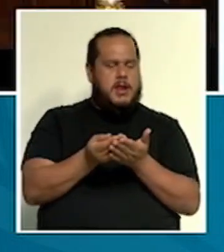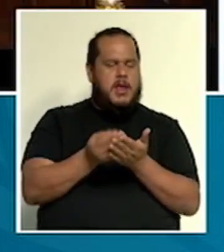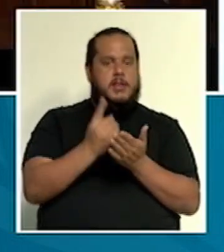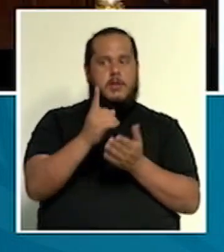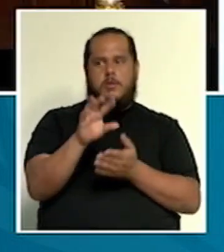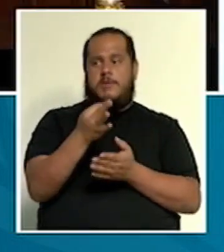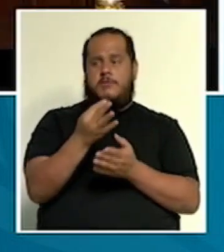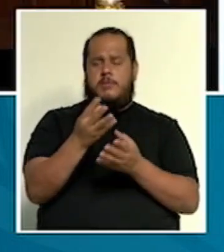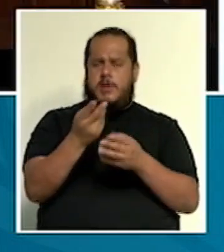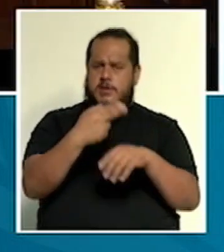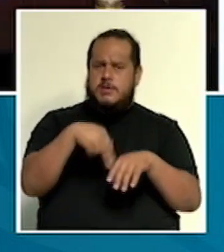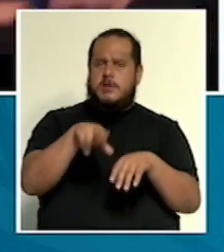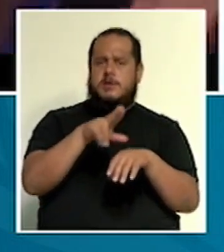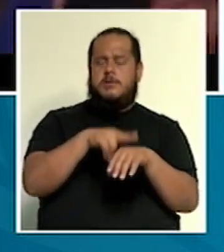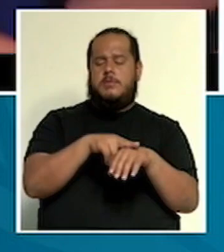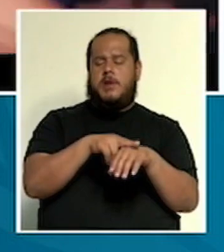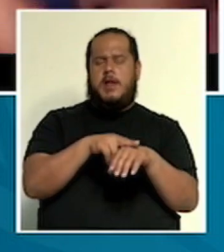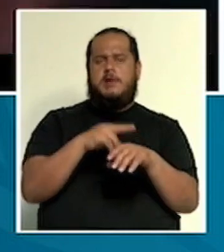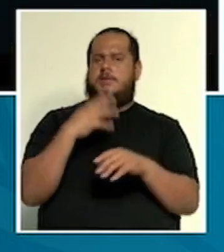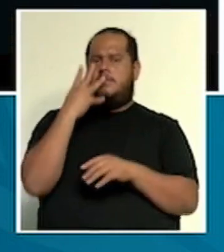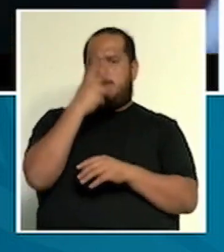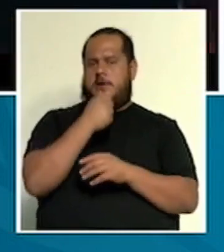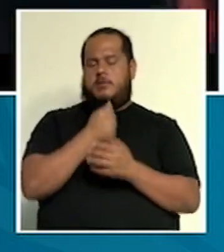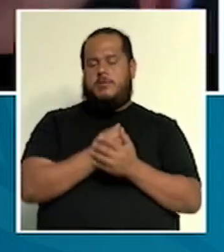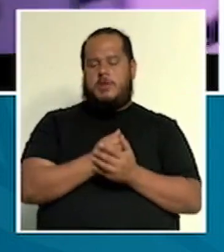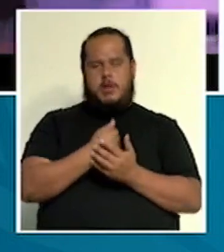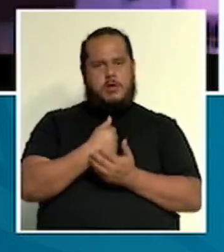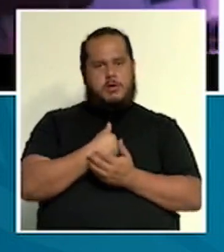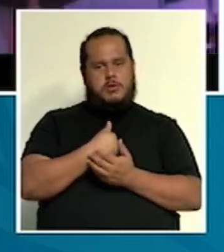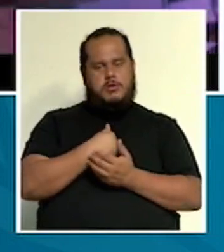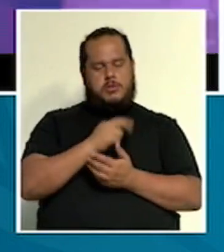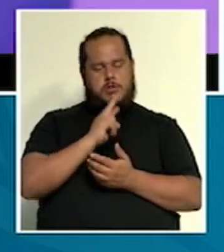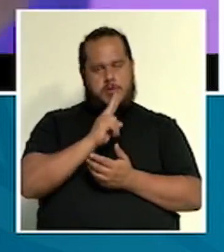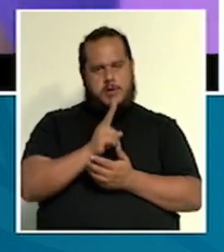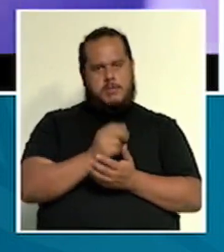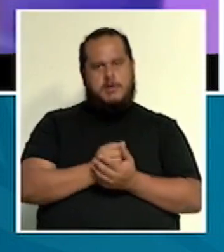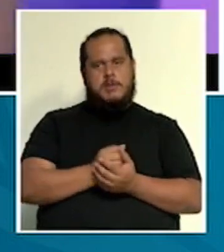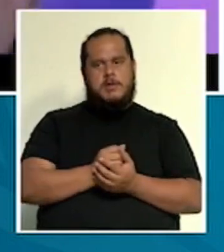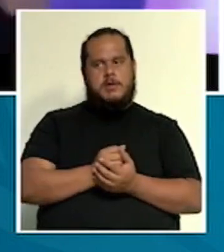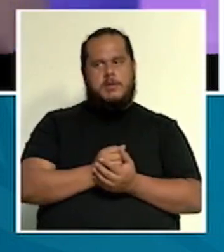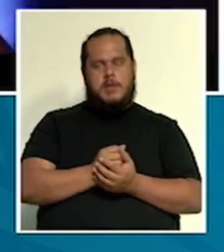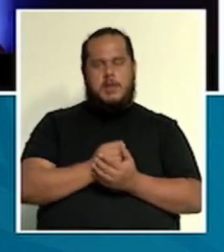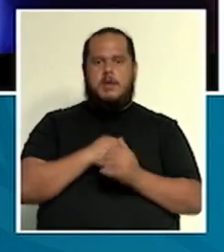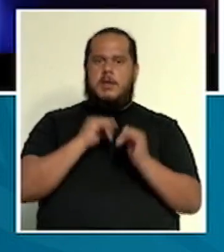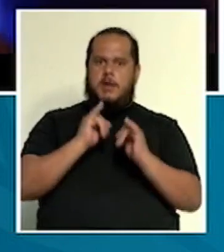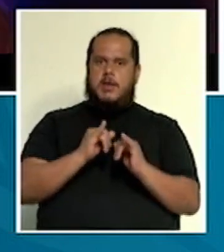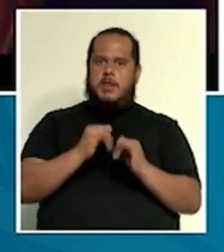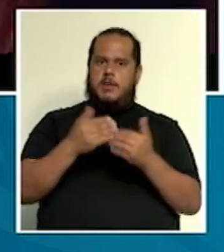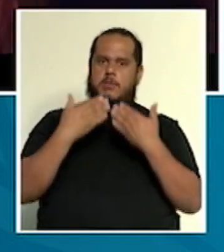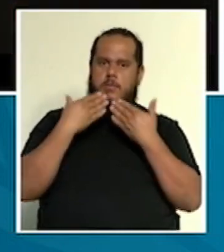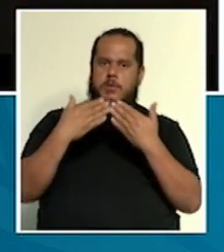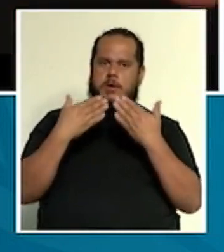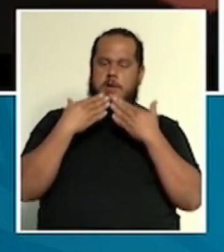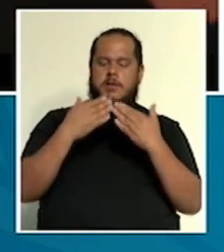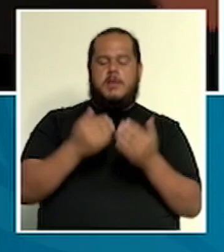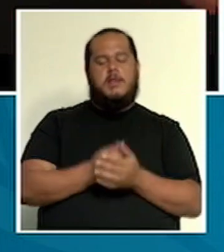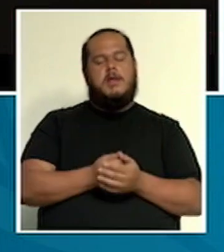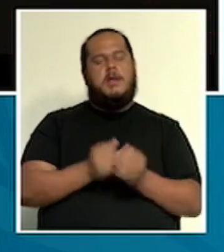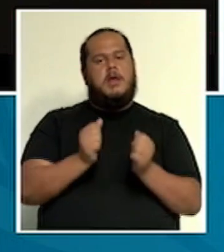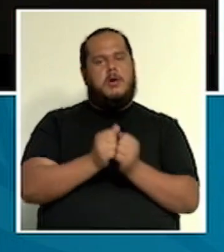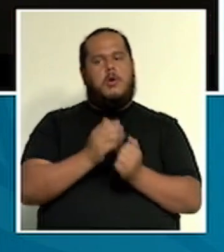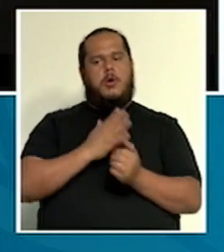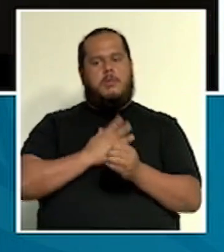manera tan natural y tan hermosa. Yo realmente quedé muy agradecida con